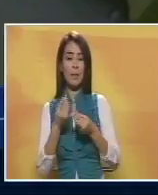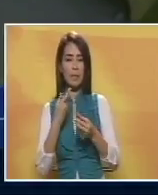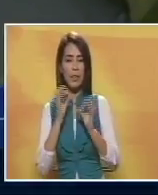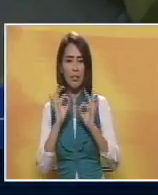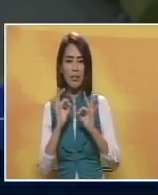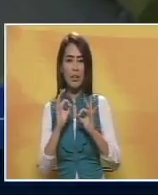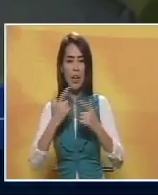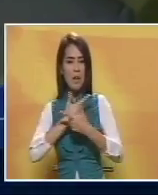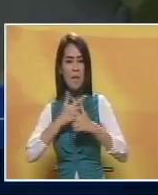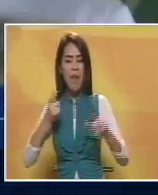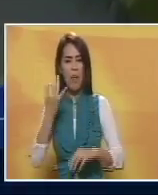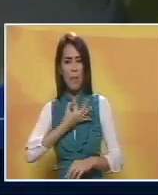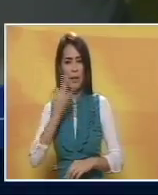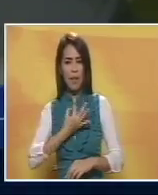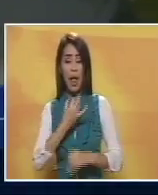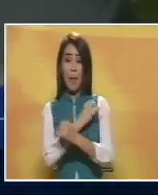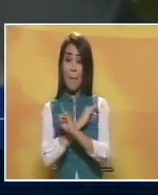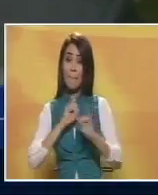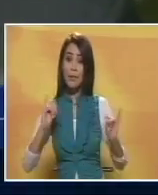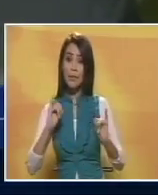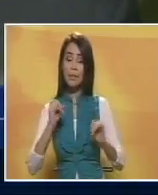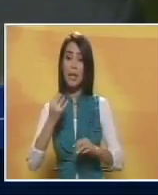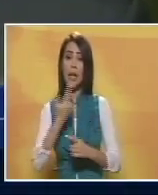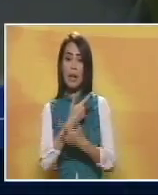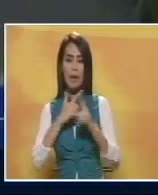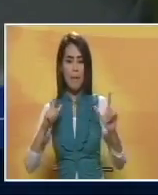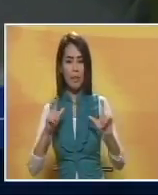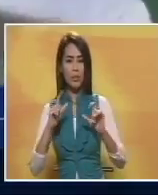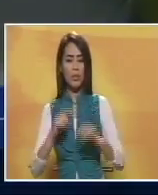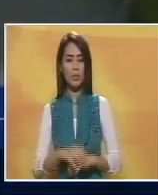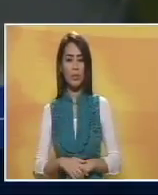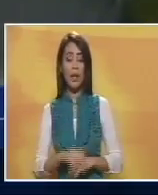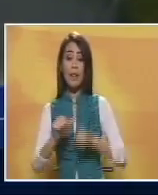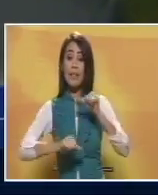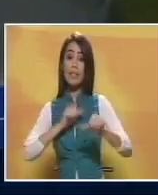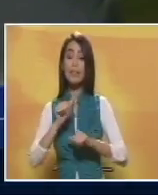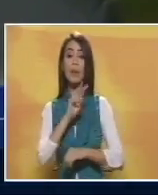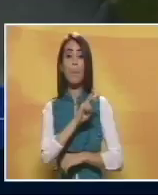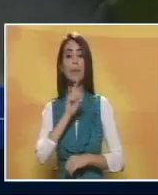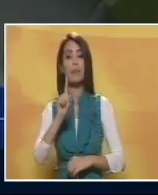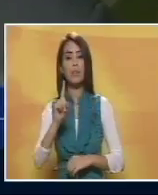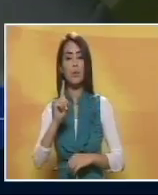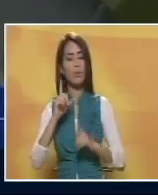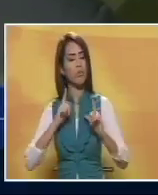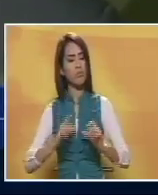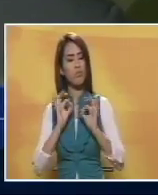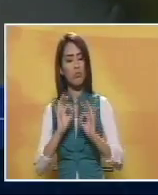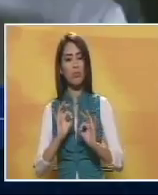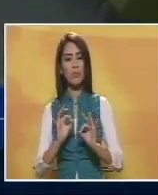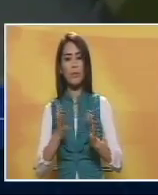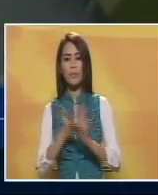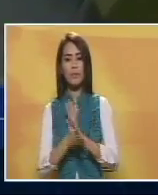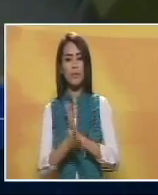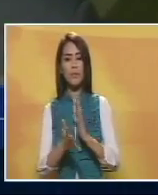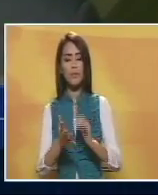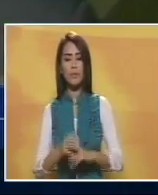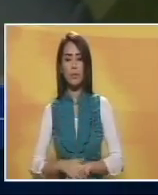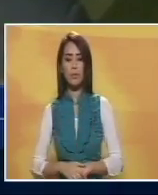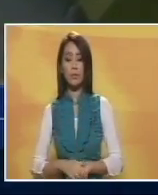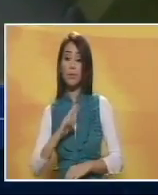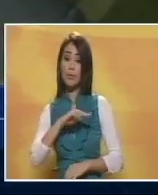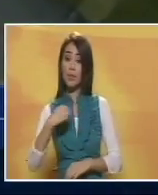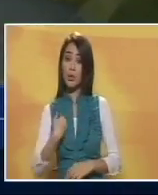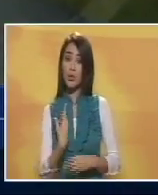liberación verdadera? La independencia y la liberación del siglo XXI va a descansar sobre la posibilidad de que